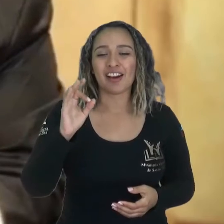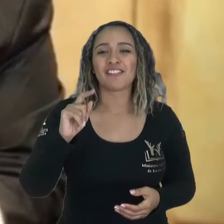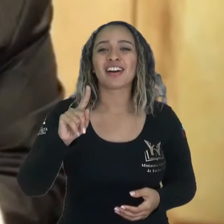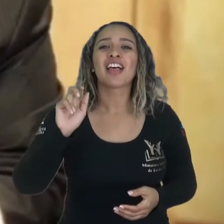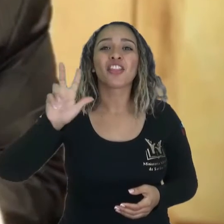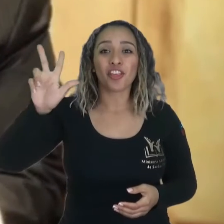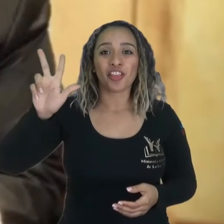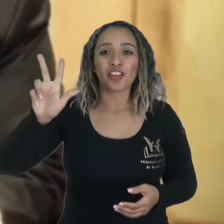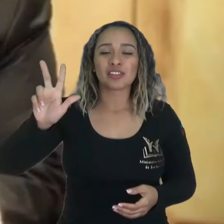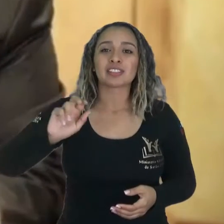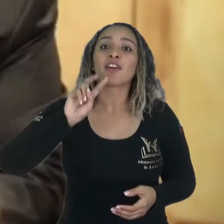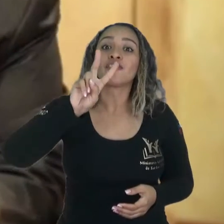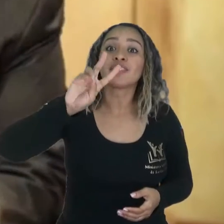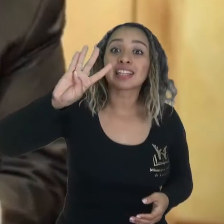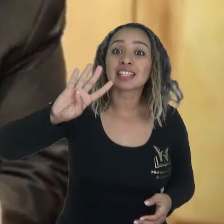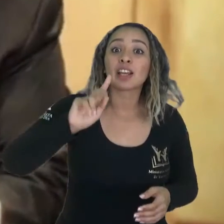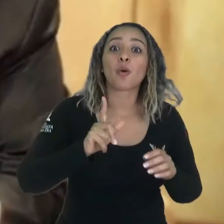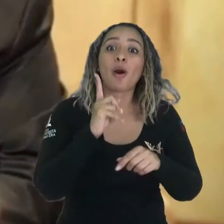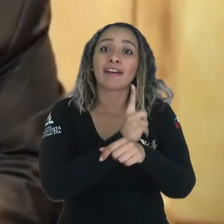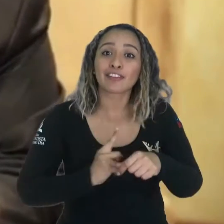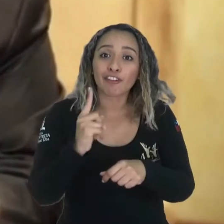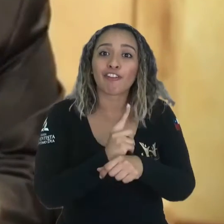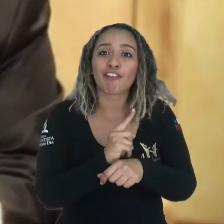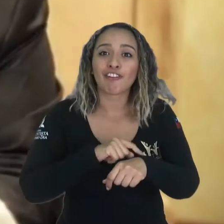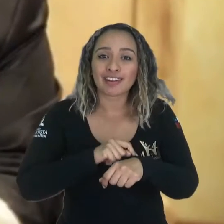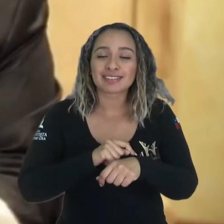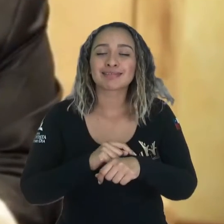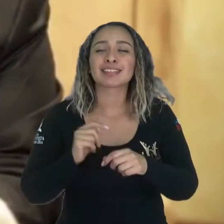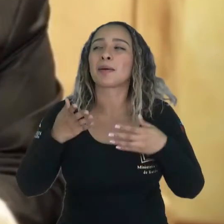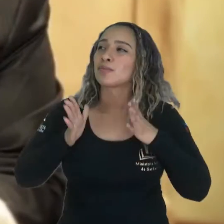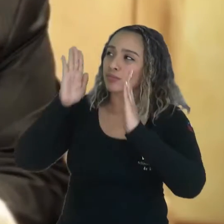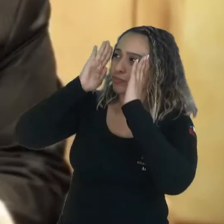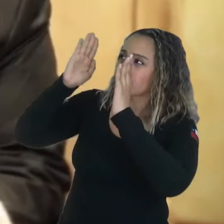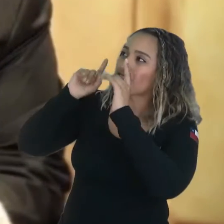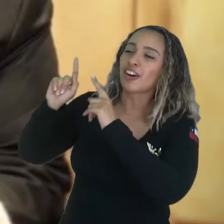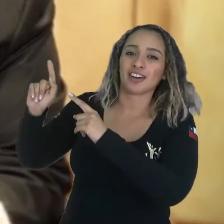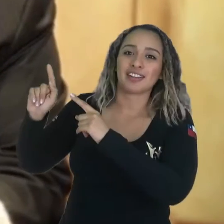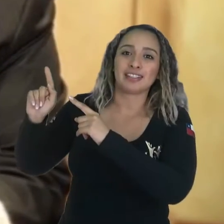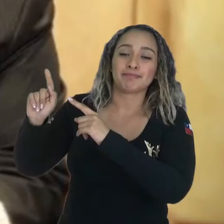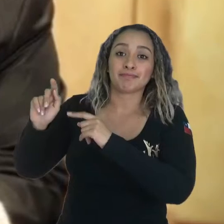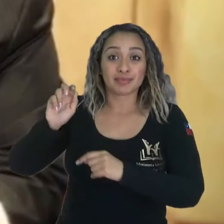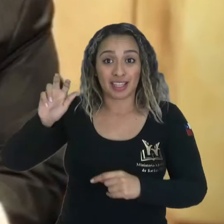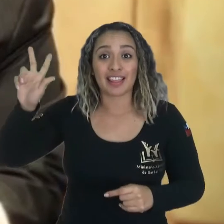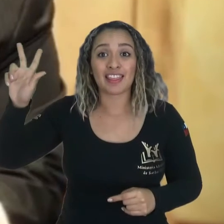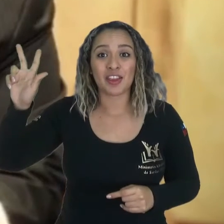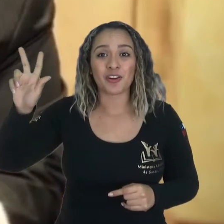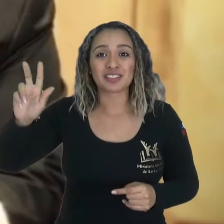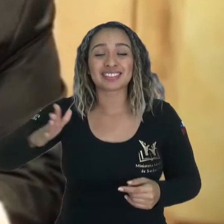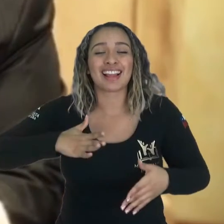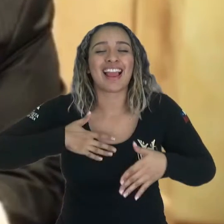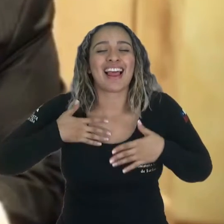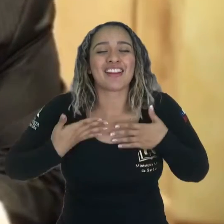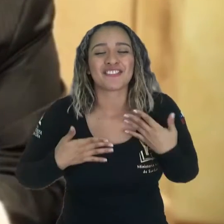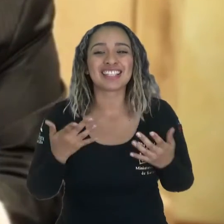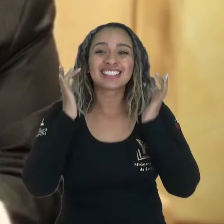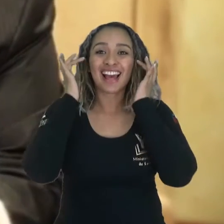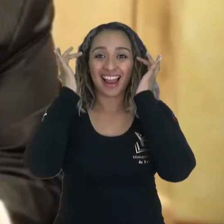establecido por Dios para que las 24 horas sean para Él y entonces, como Dios es el Dios de la